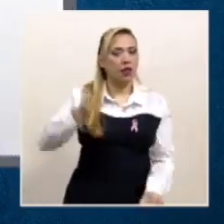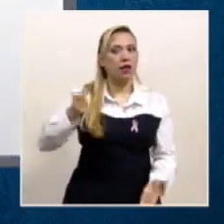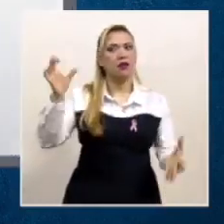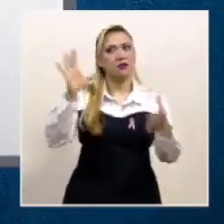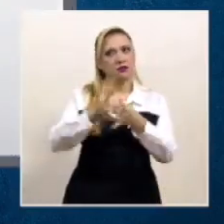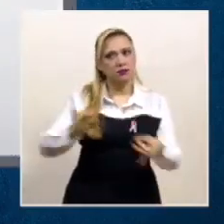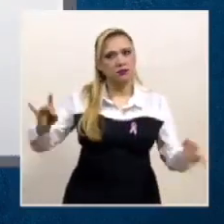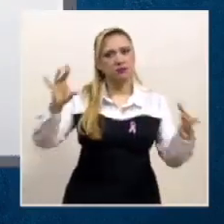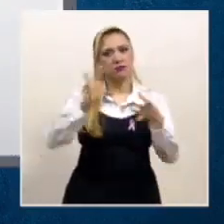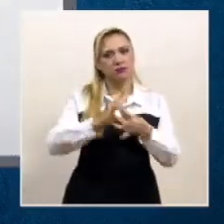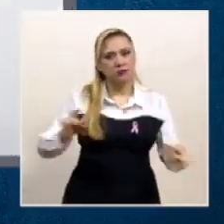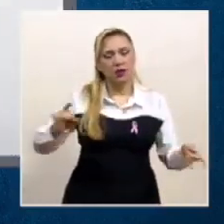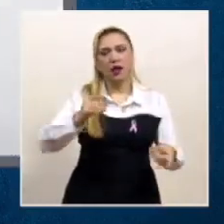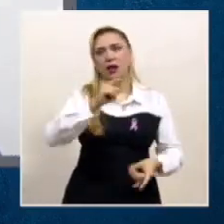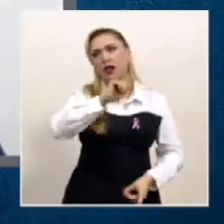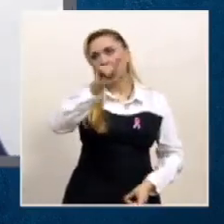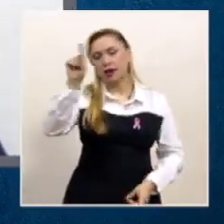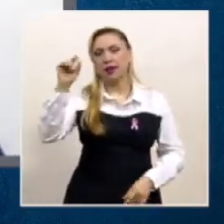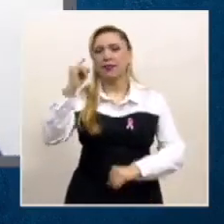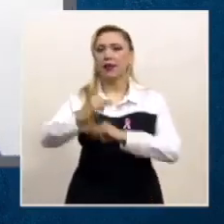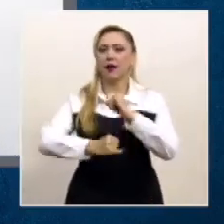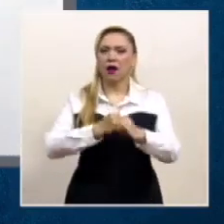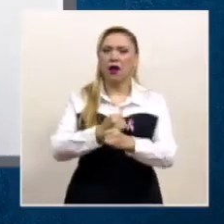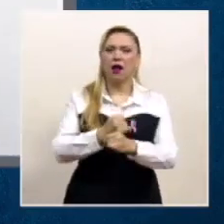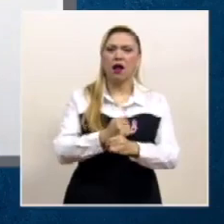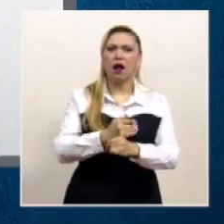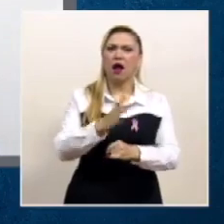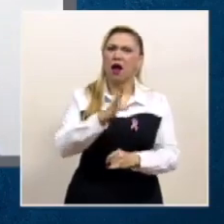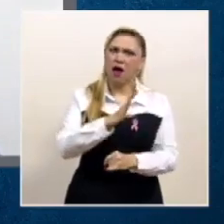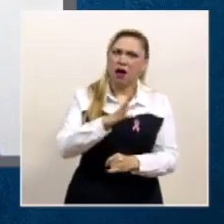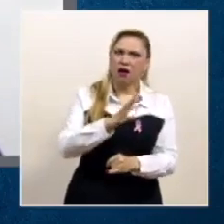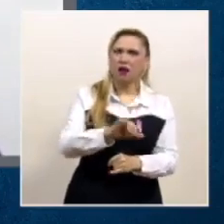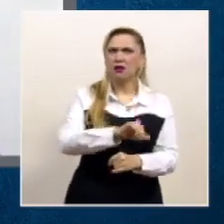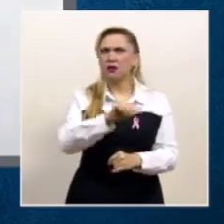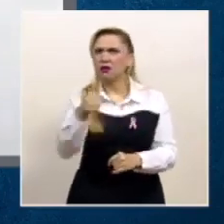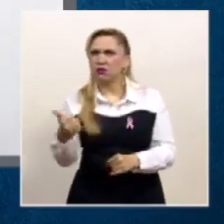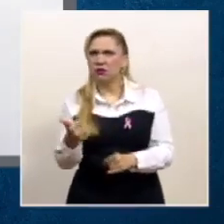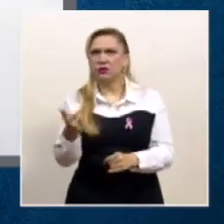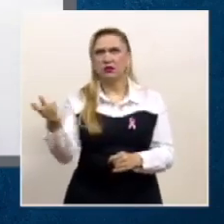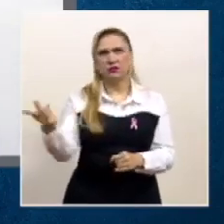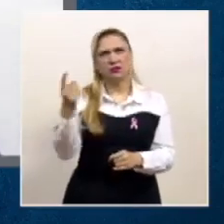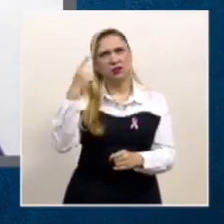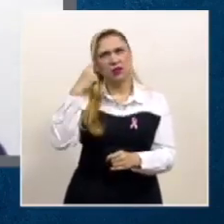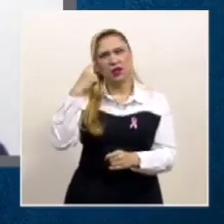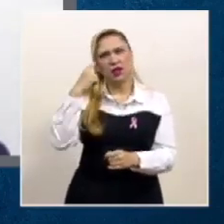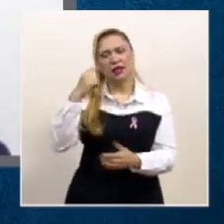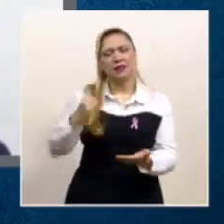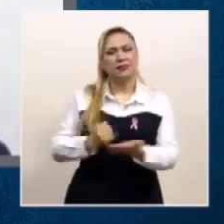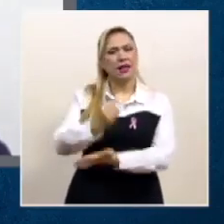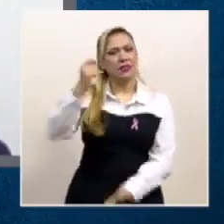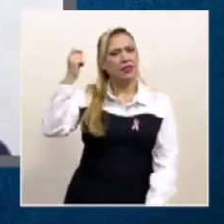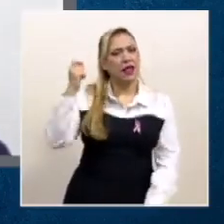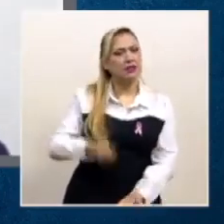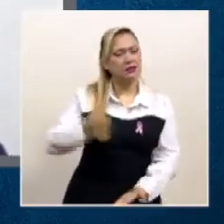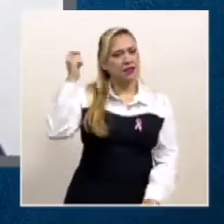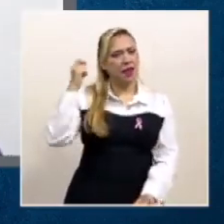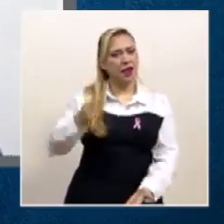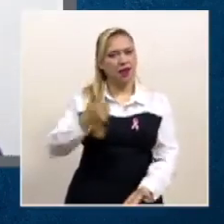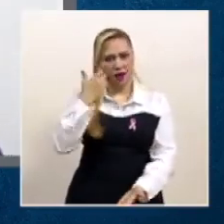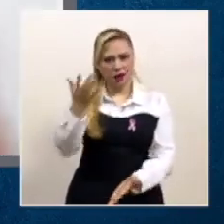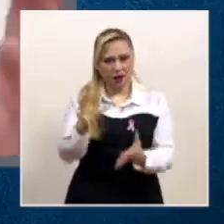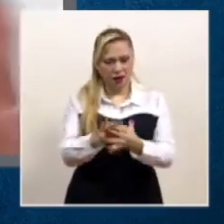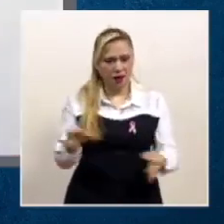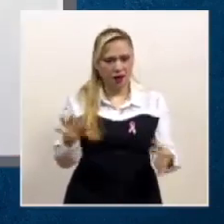interpretada por los organismos internacionales. ¿Hay algún criterio que te gustaría recalcar, alguna sentencia, Mariana? Cuando te